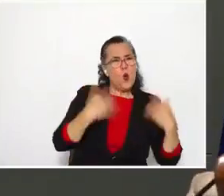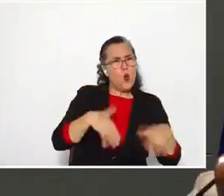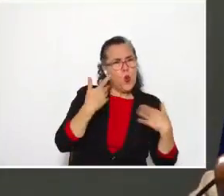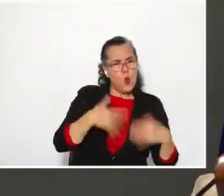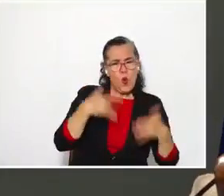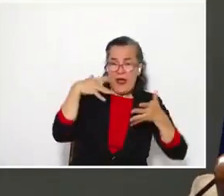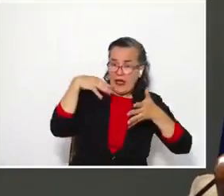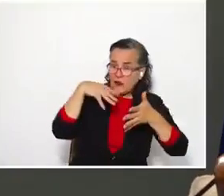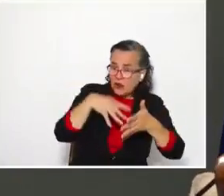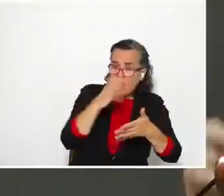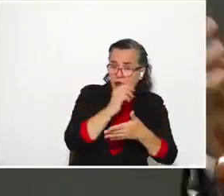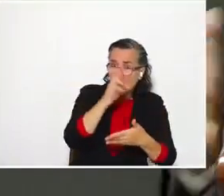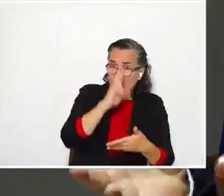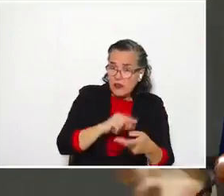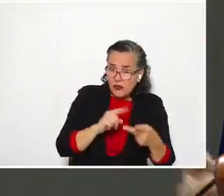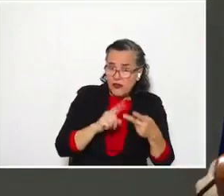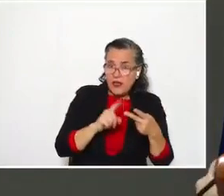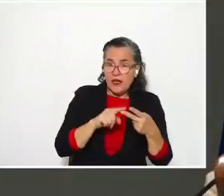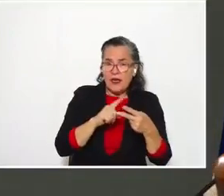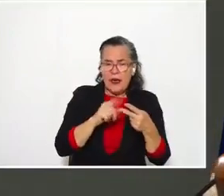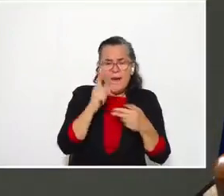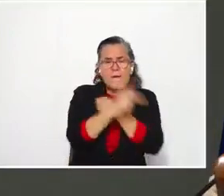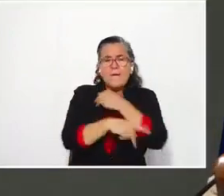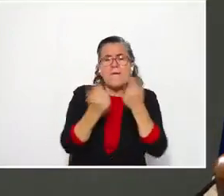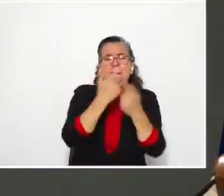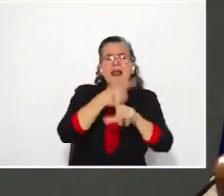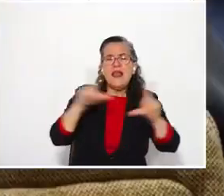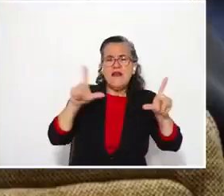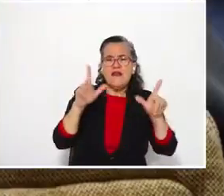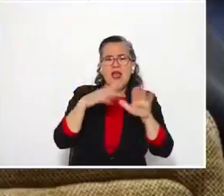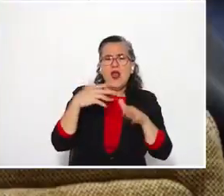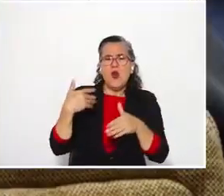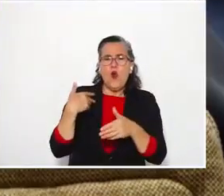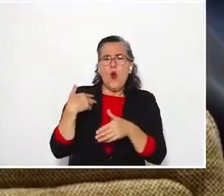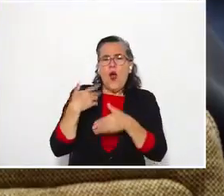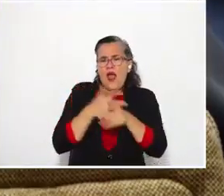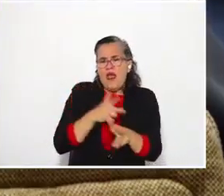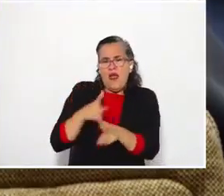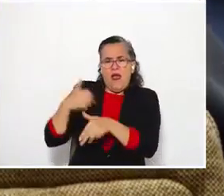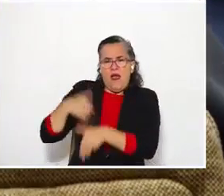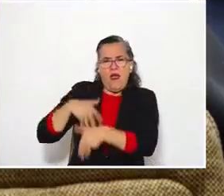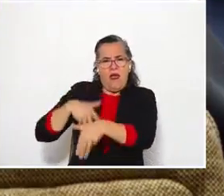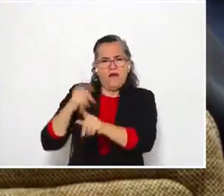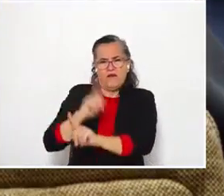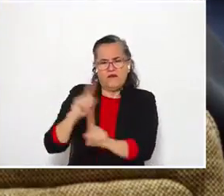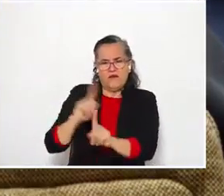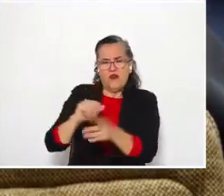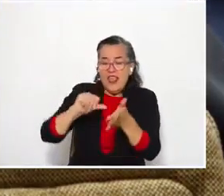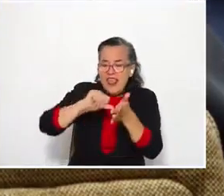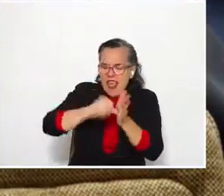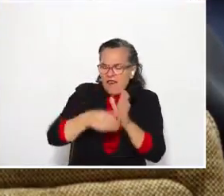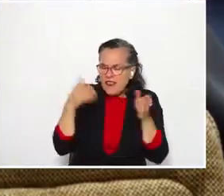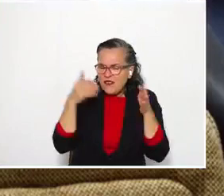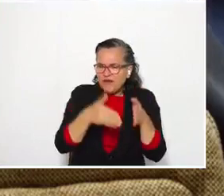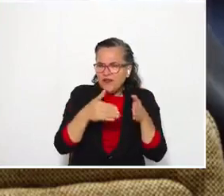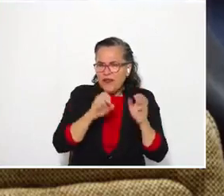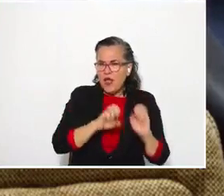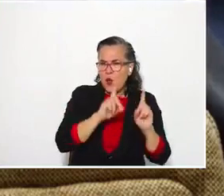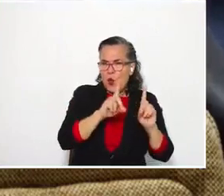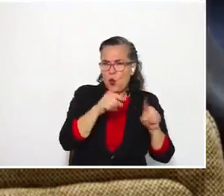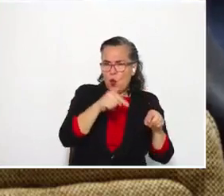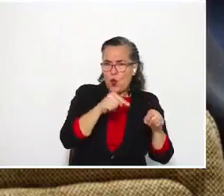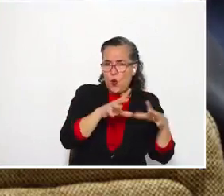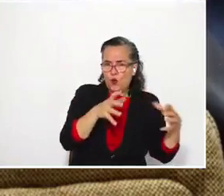en Costa Rica, saber que somos un país libre, sin ejército y que hemos puesto el énfasis en la educación. Pero